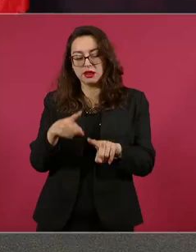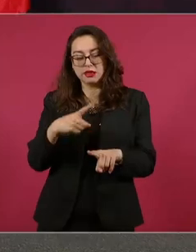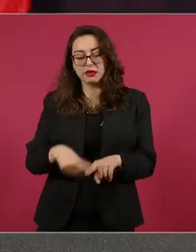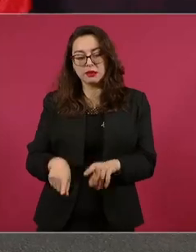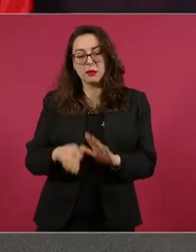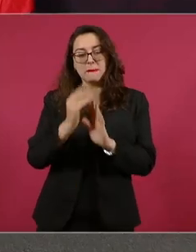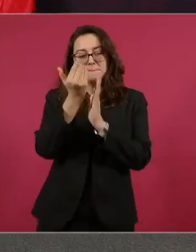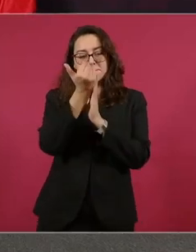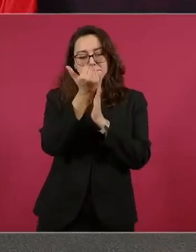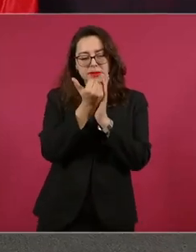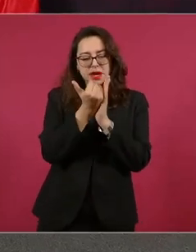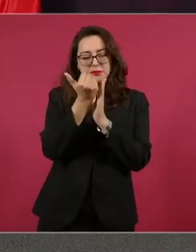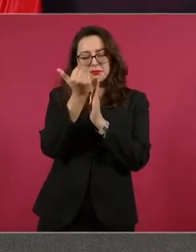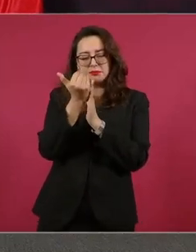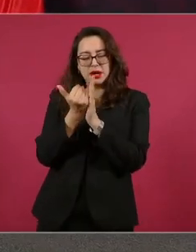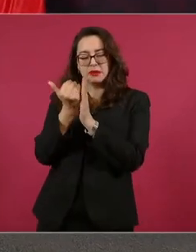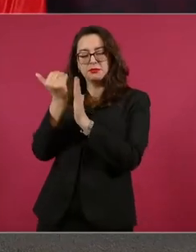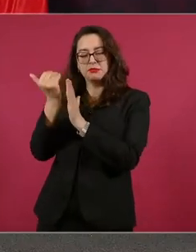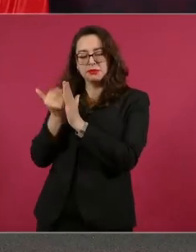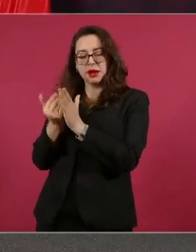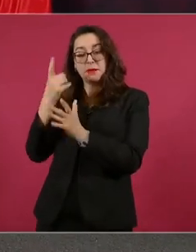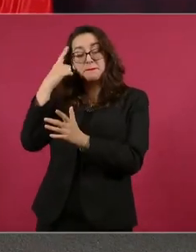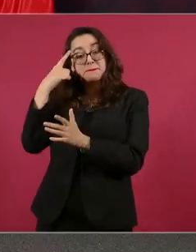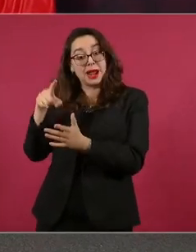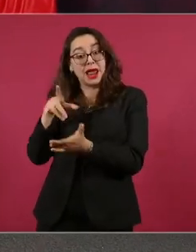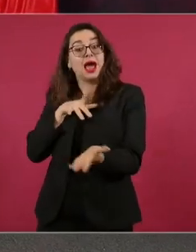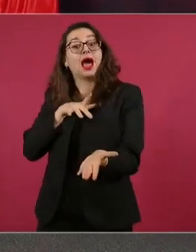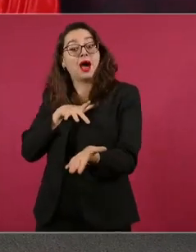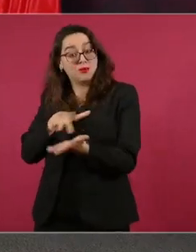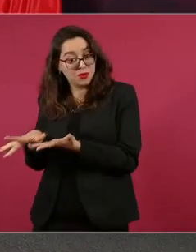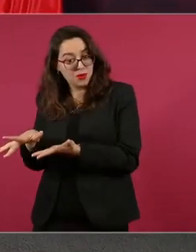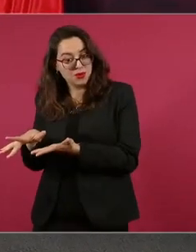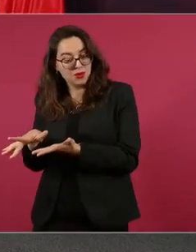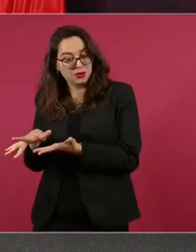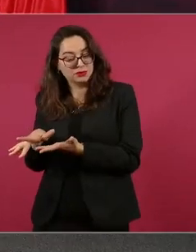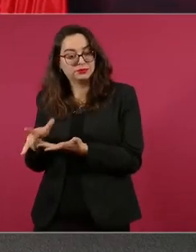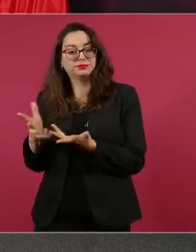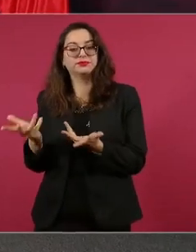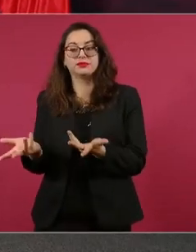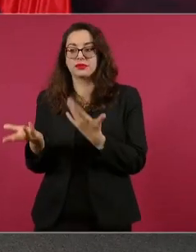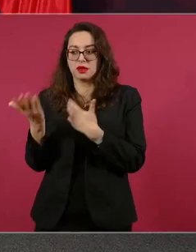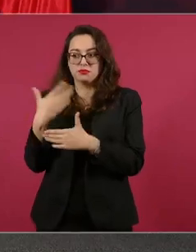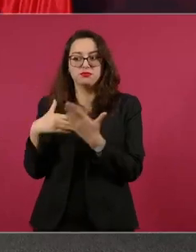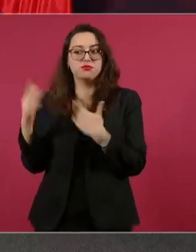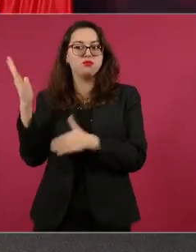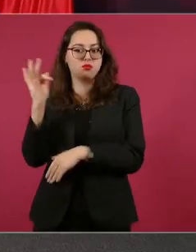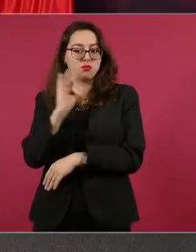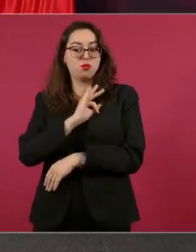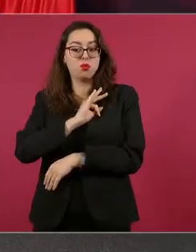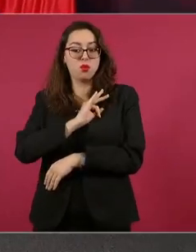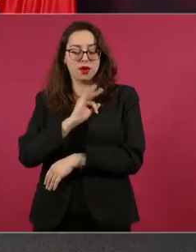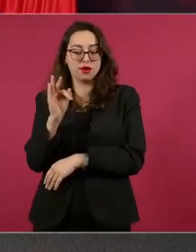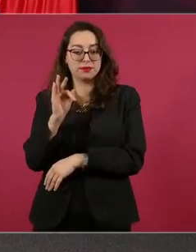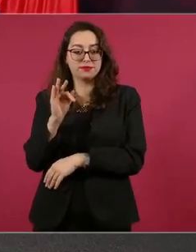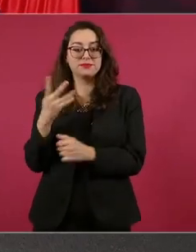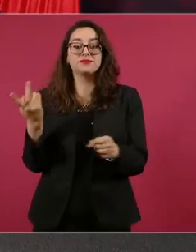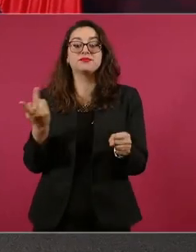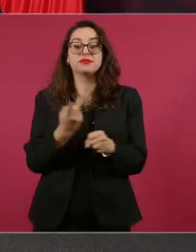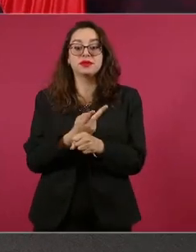considerablemente. Antes, Hacienda le quitaba